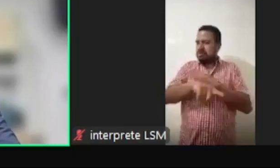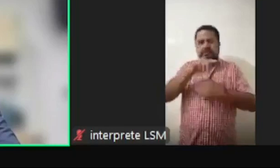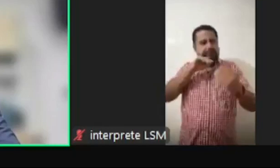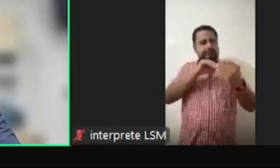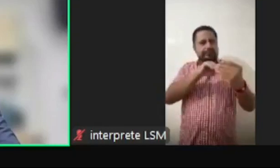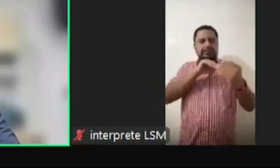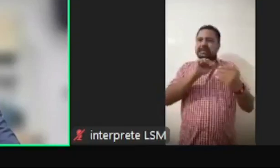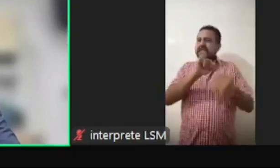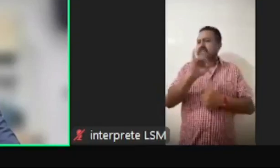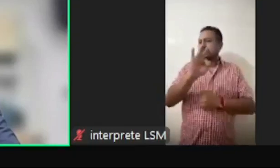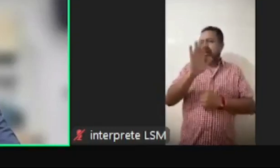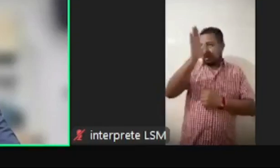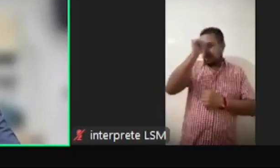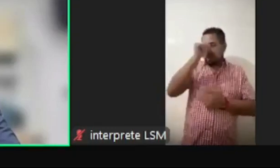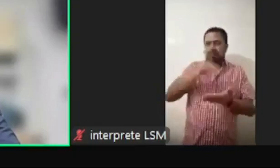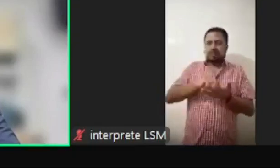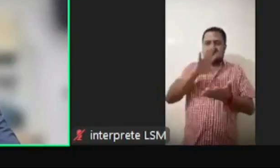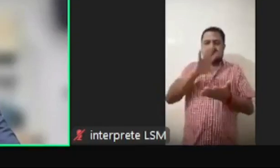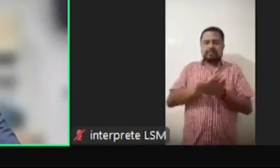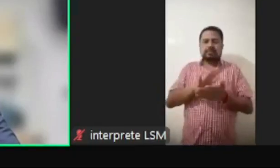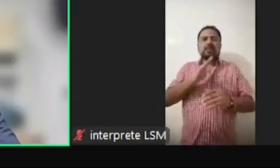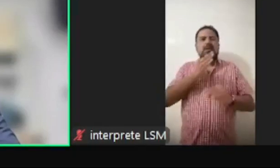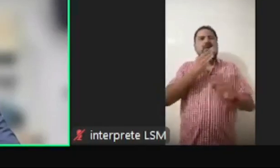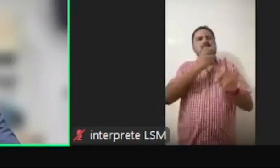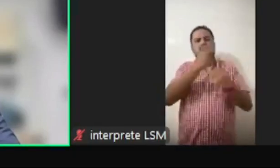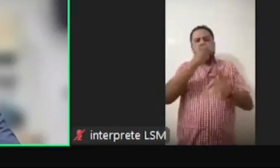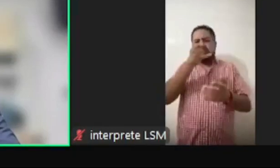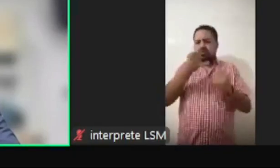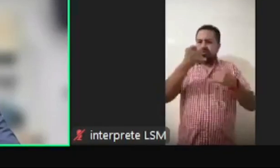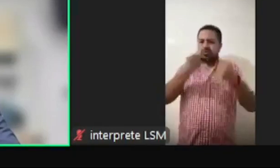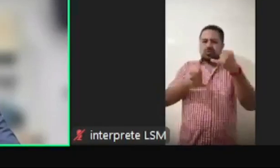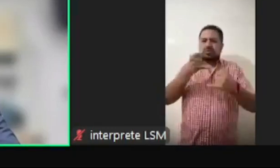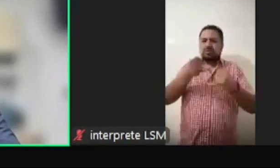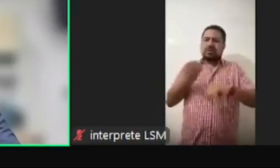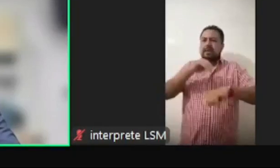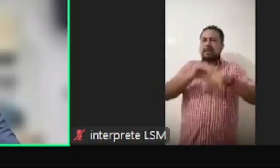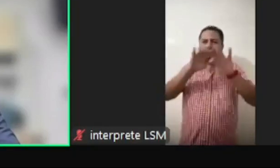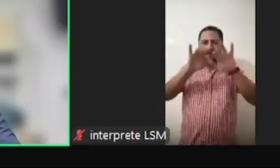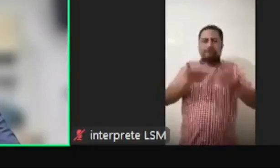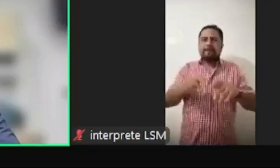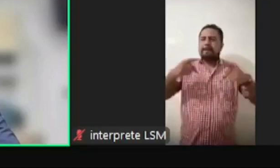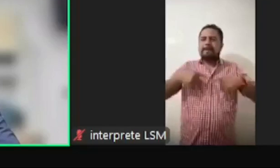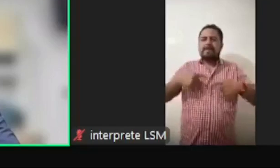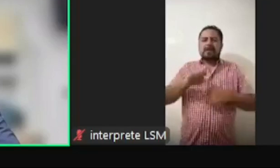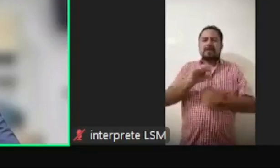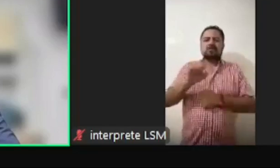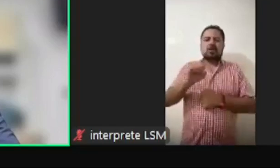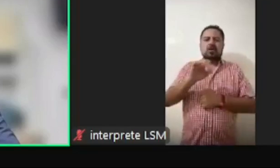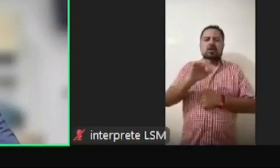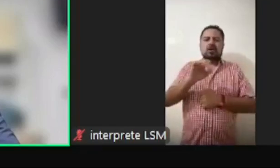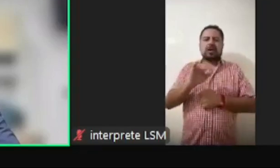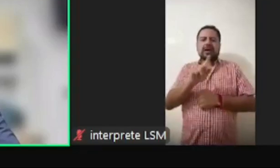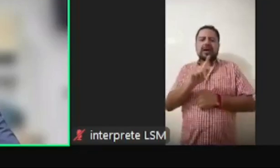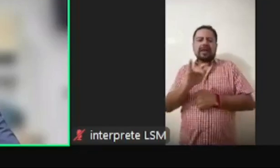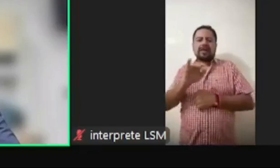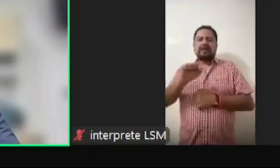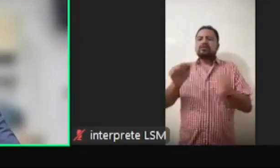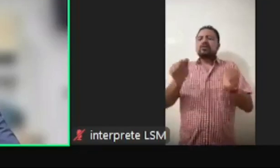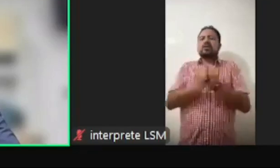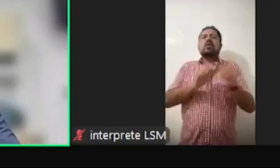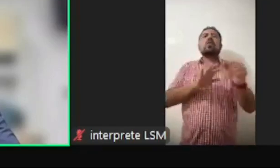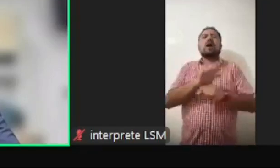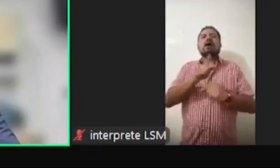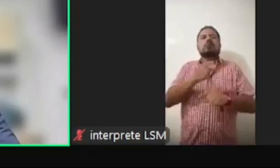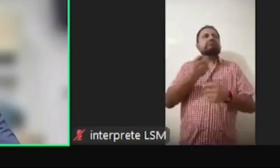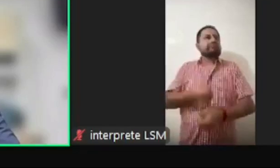caso aprobación. Dicho juicio se integró con el escrito signado por el ciudadano Sócrates Benjamín Crisóstomo, a través del cual manifiesta que el